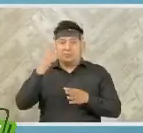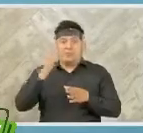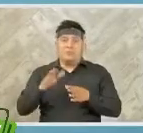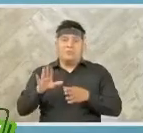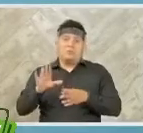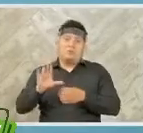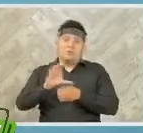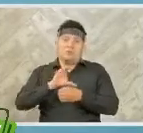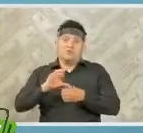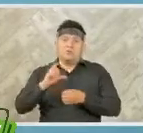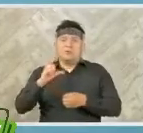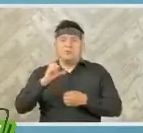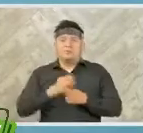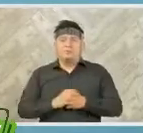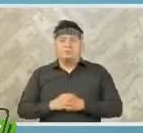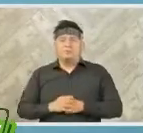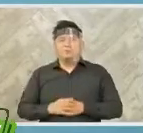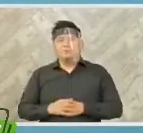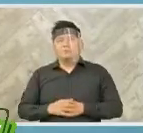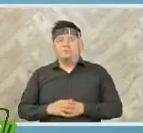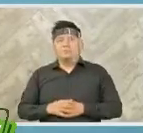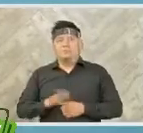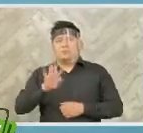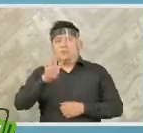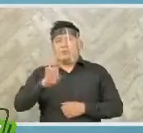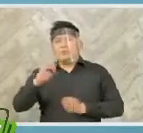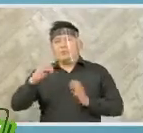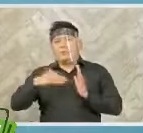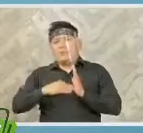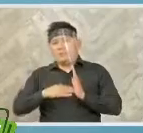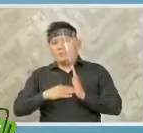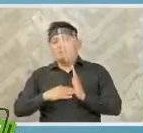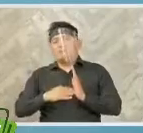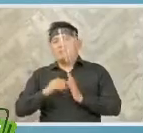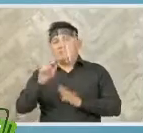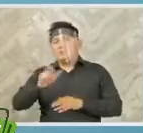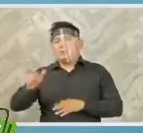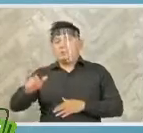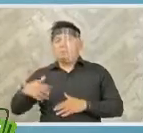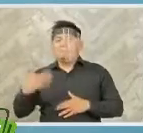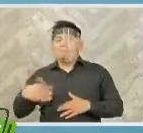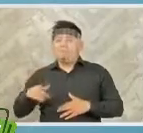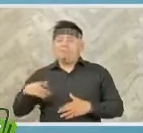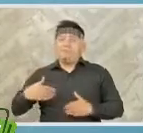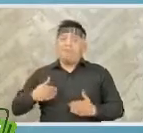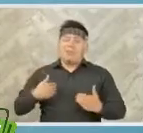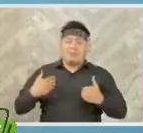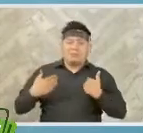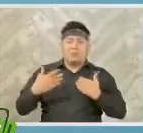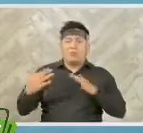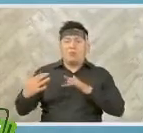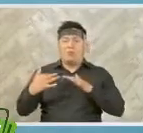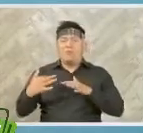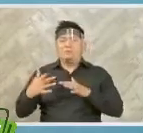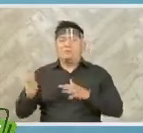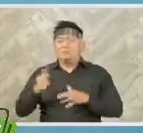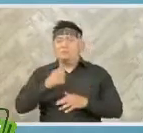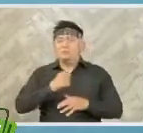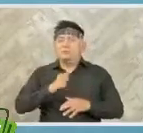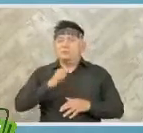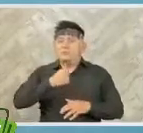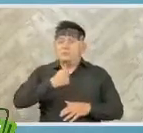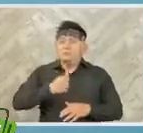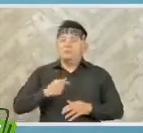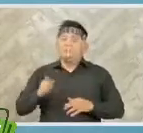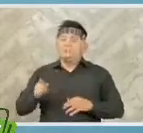tenemos aproximadamente 90.000 víctimas que viven aquí en este municipio, y lo cual representa más o menos un 12% de nuestra